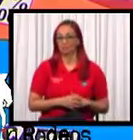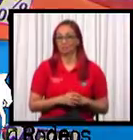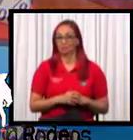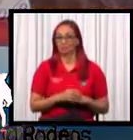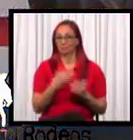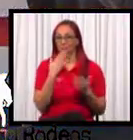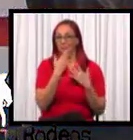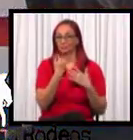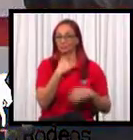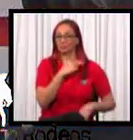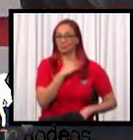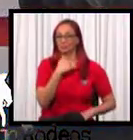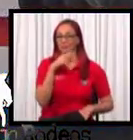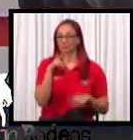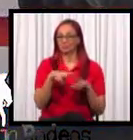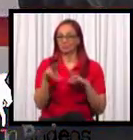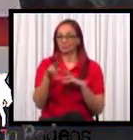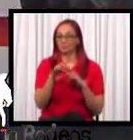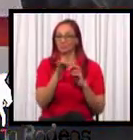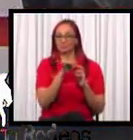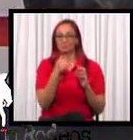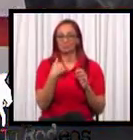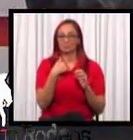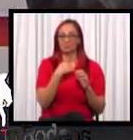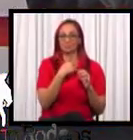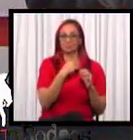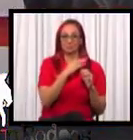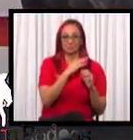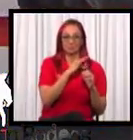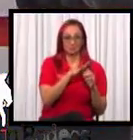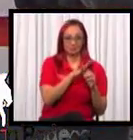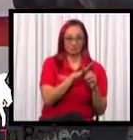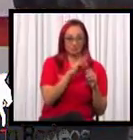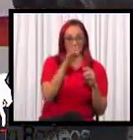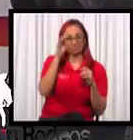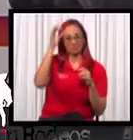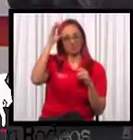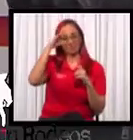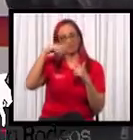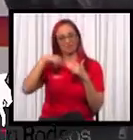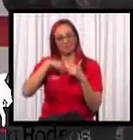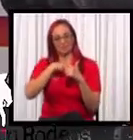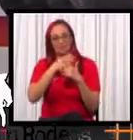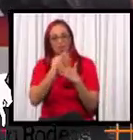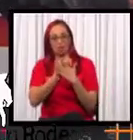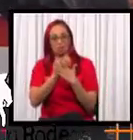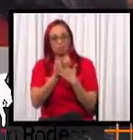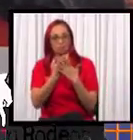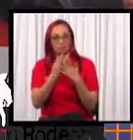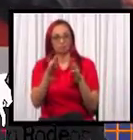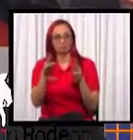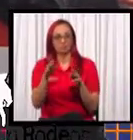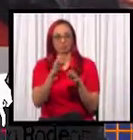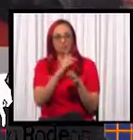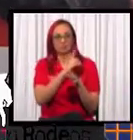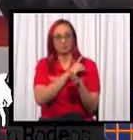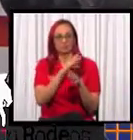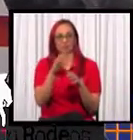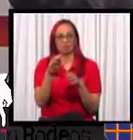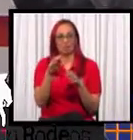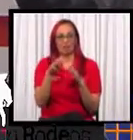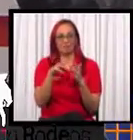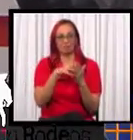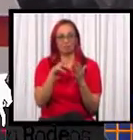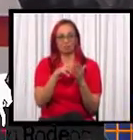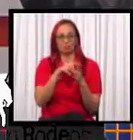la ventaja de que tanto el Ministerio de Agricultura como el Ministerio de Economía se sientan en la mesa de la Junta Directiva de Conarroz y ellos